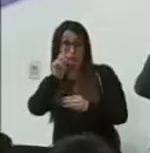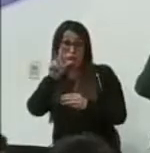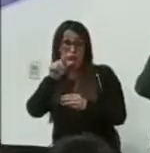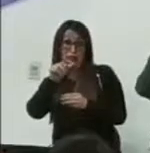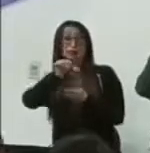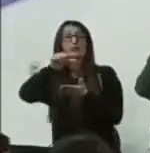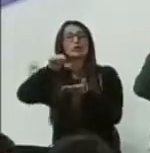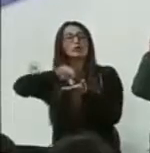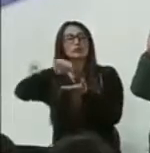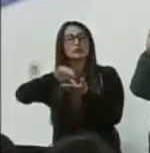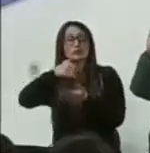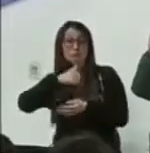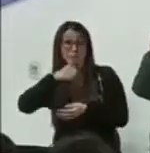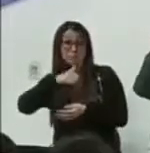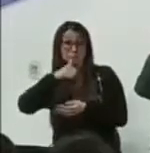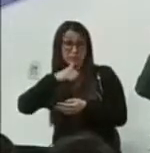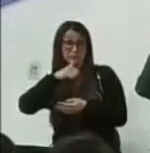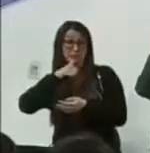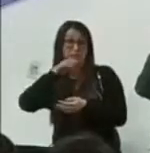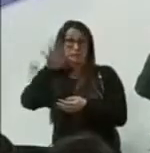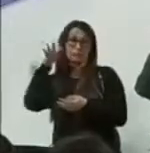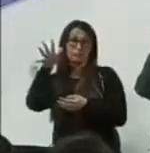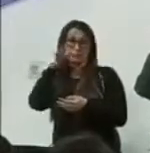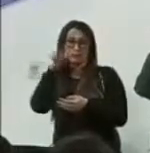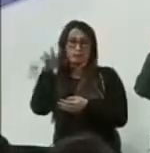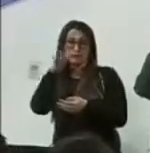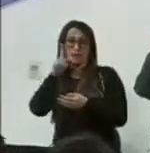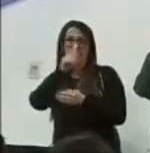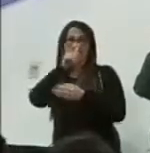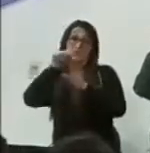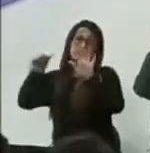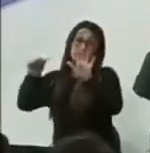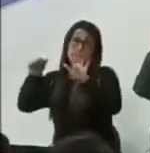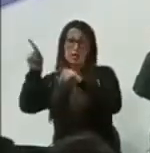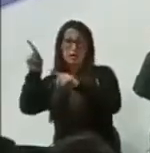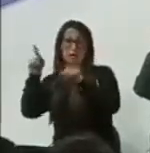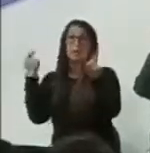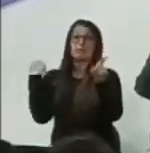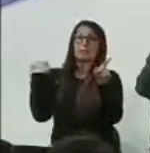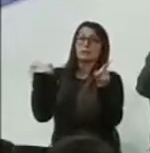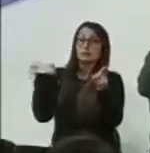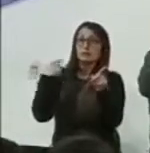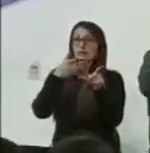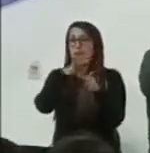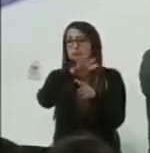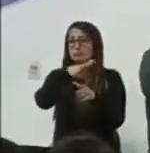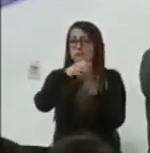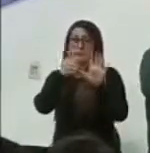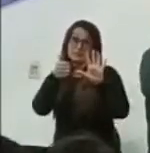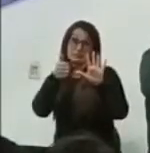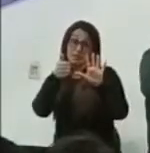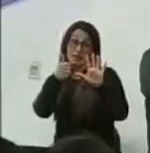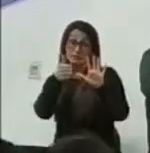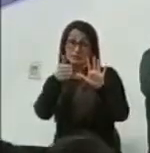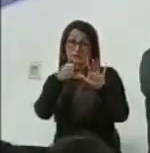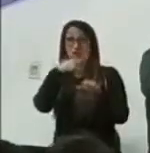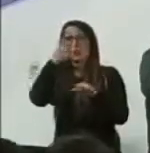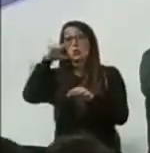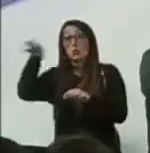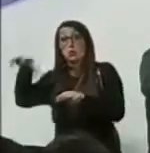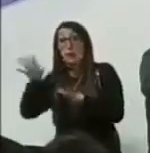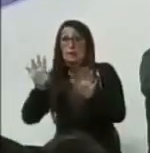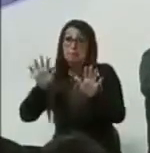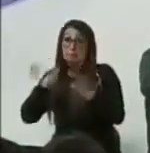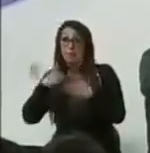Ciudad Vieja valía 16 y en Pocitos valía 6 y en otro